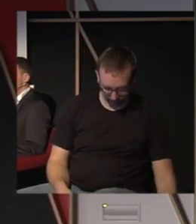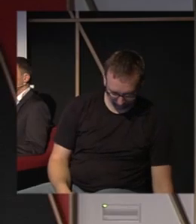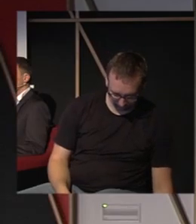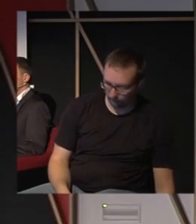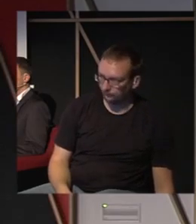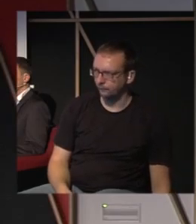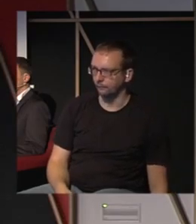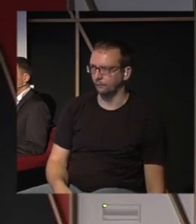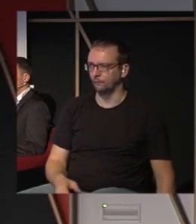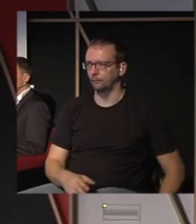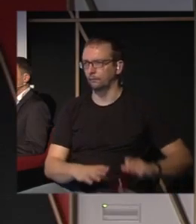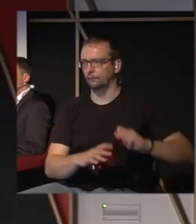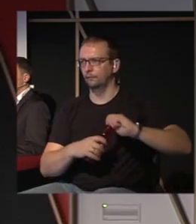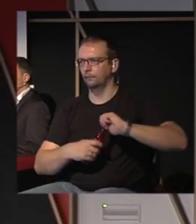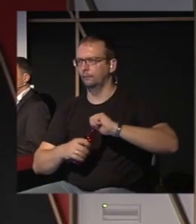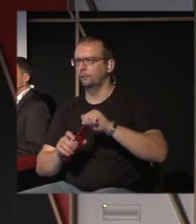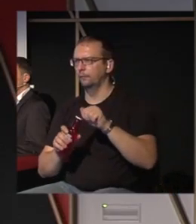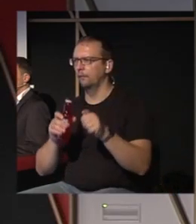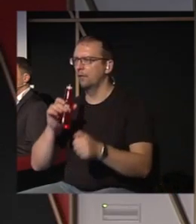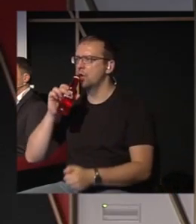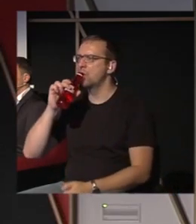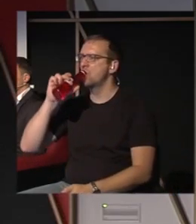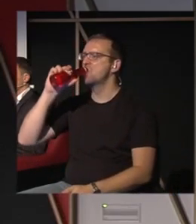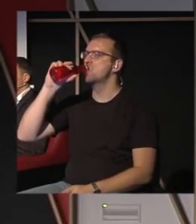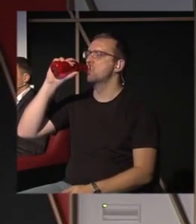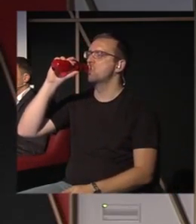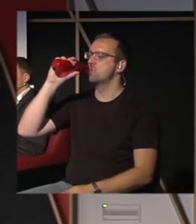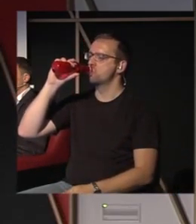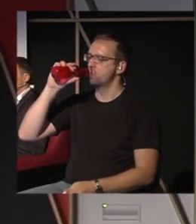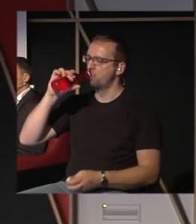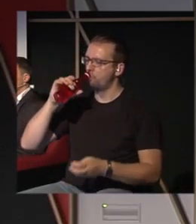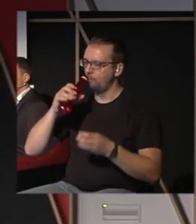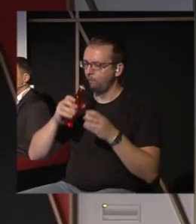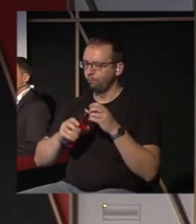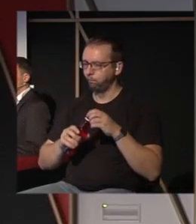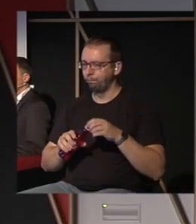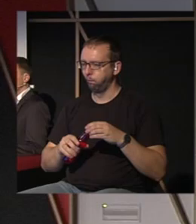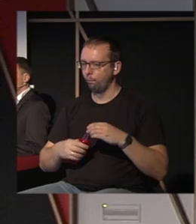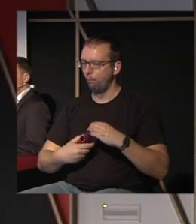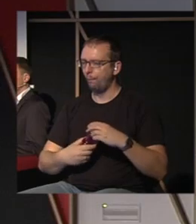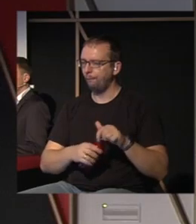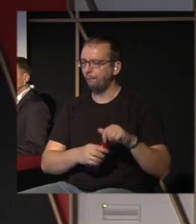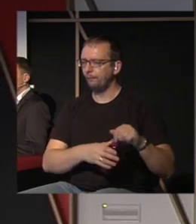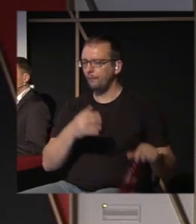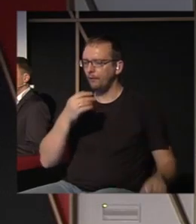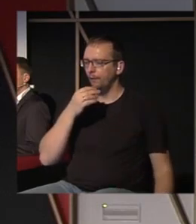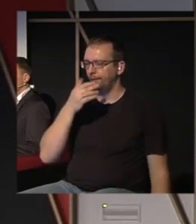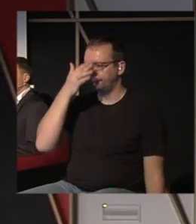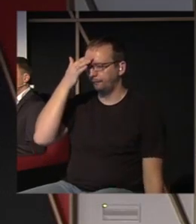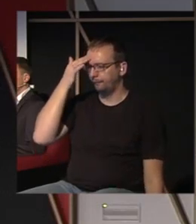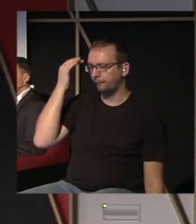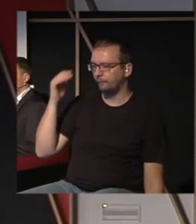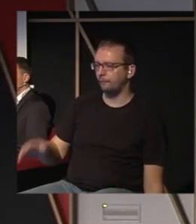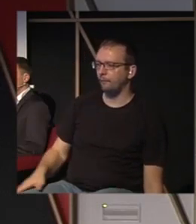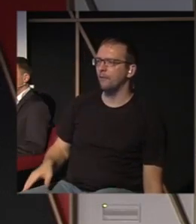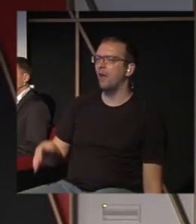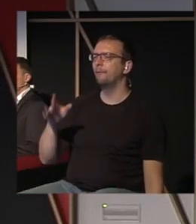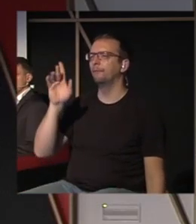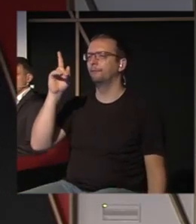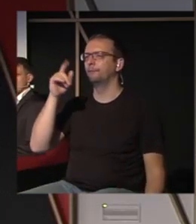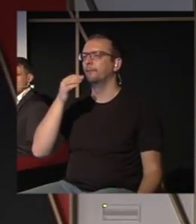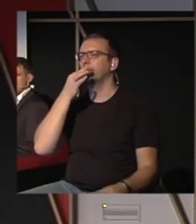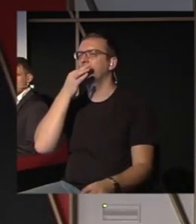Yes, I have a question for Mr. Angelo Poulos. You mentioned the rule in the club licensing and